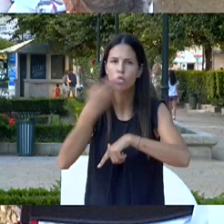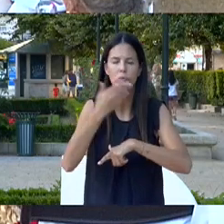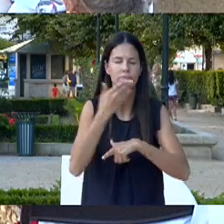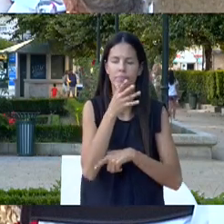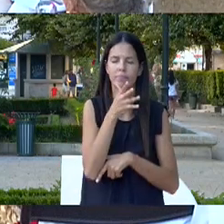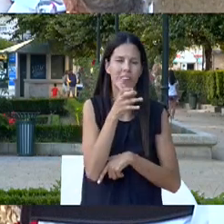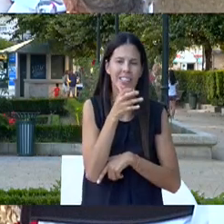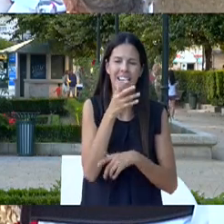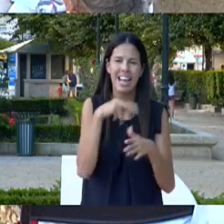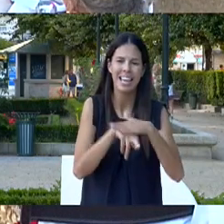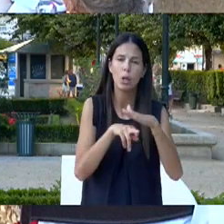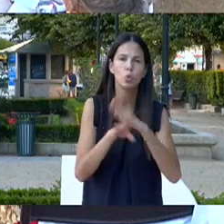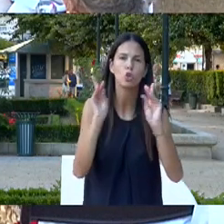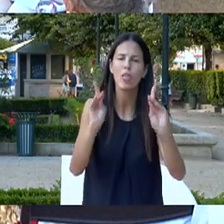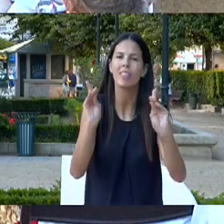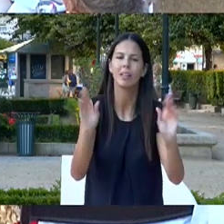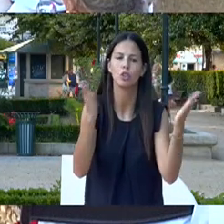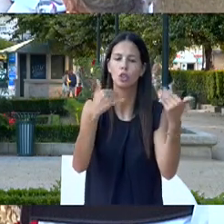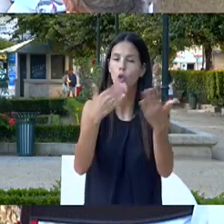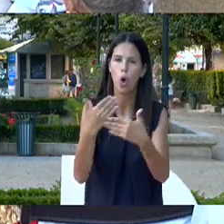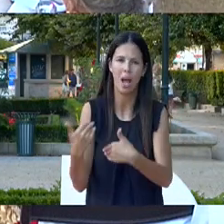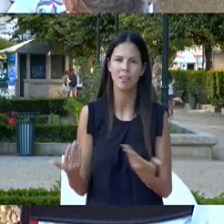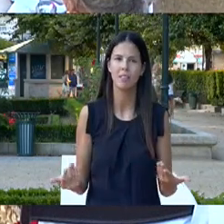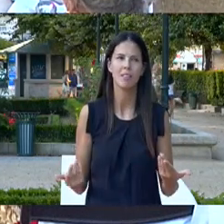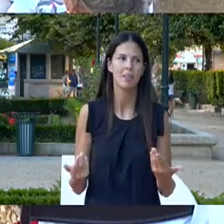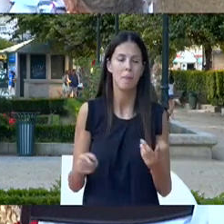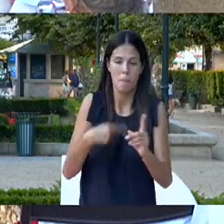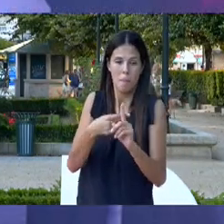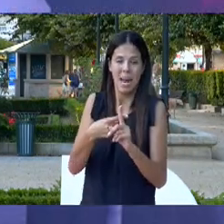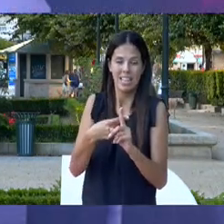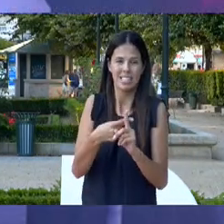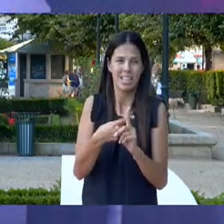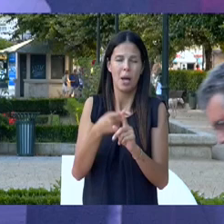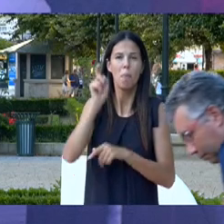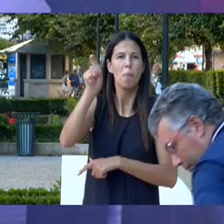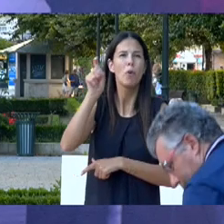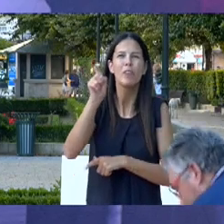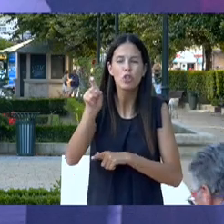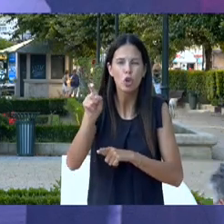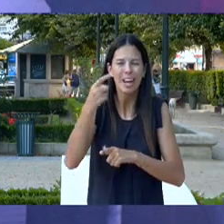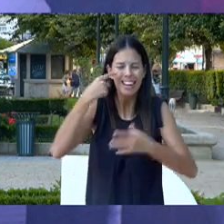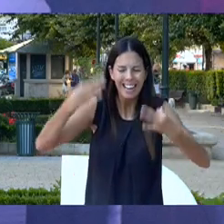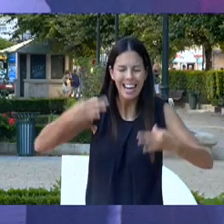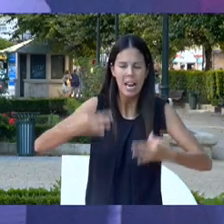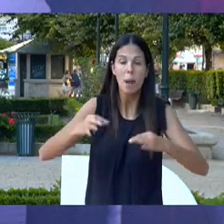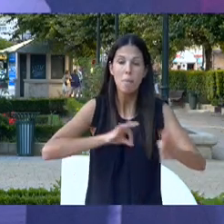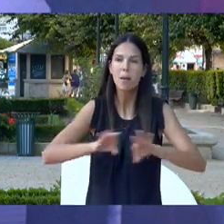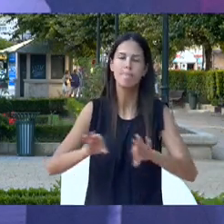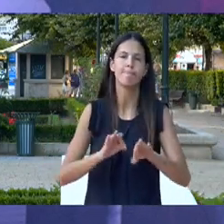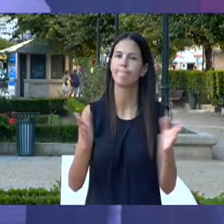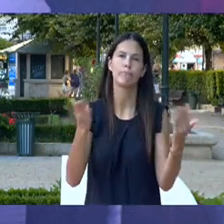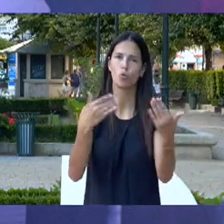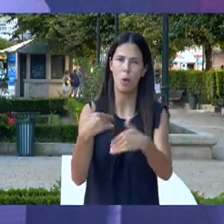recursos didácticos e tampouco había un profesorado preparado. Por iso vai a ser tan